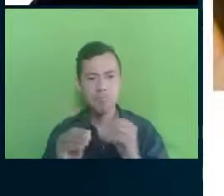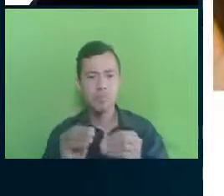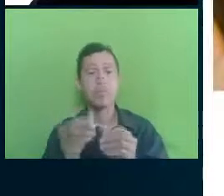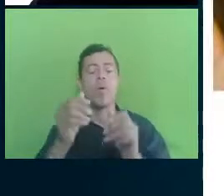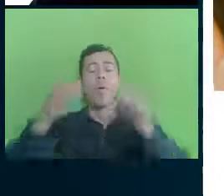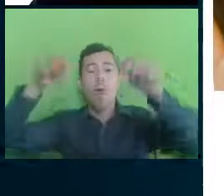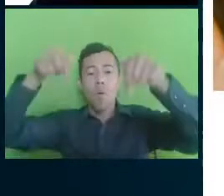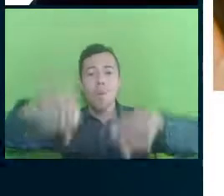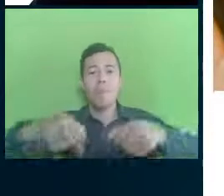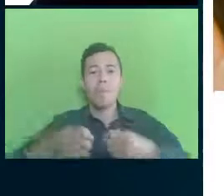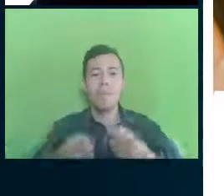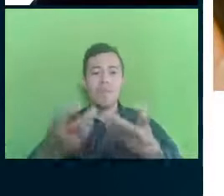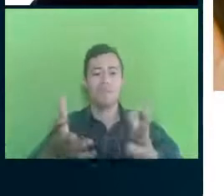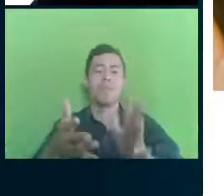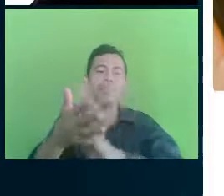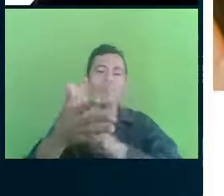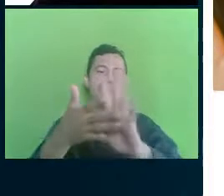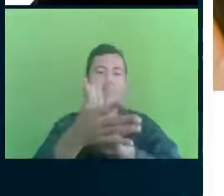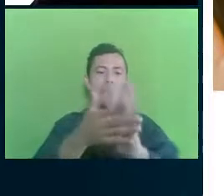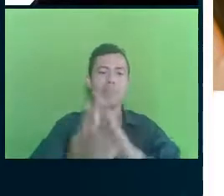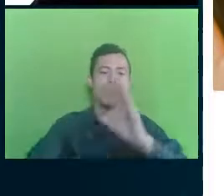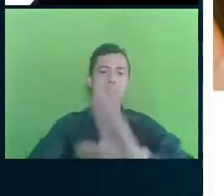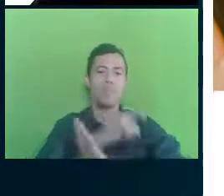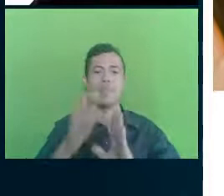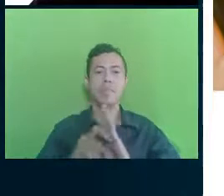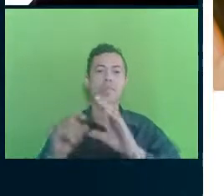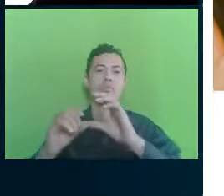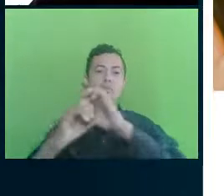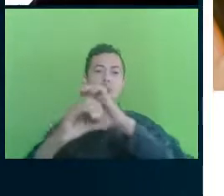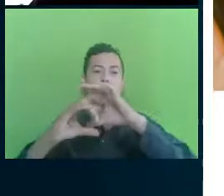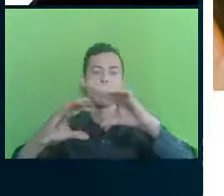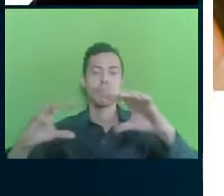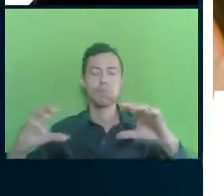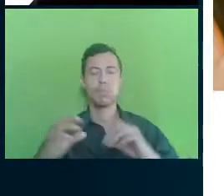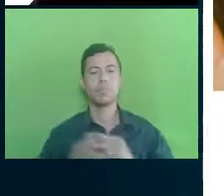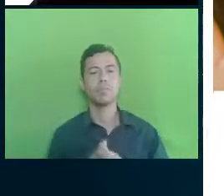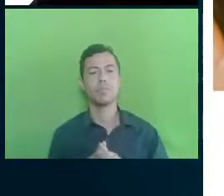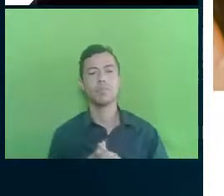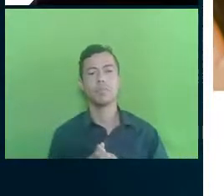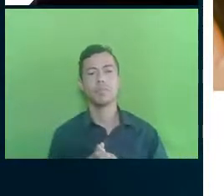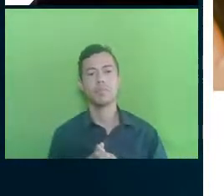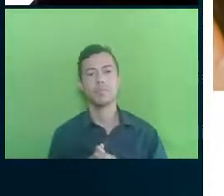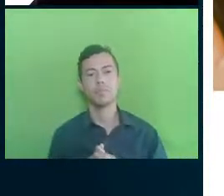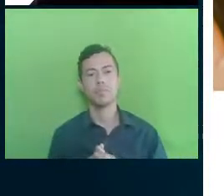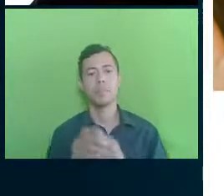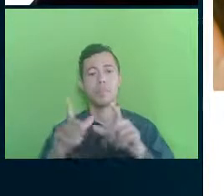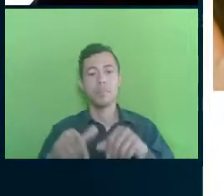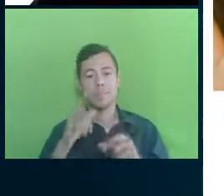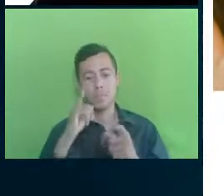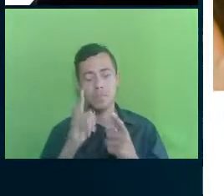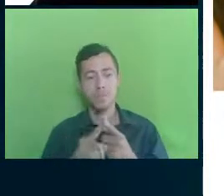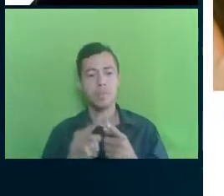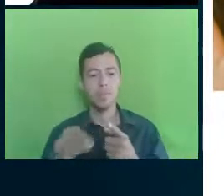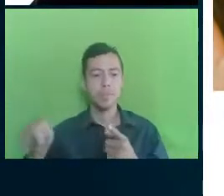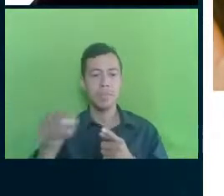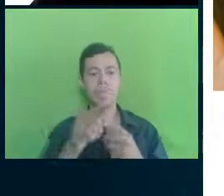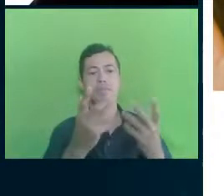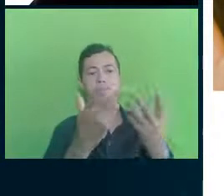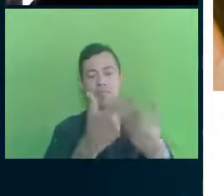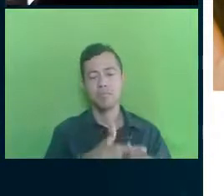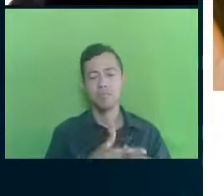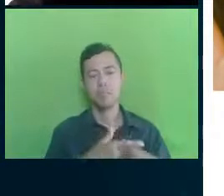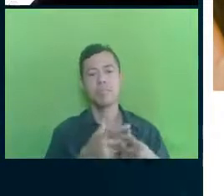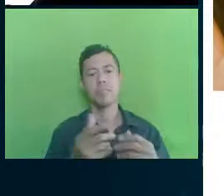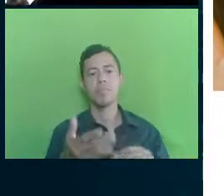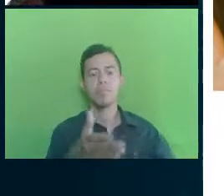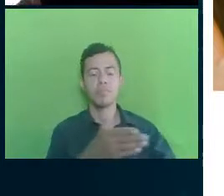día vive, por decirlo así, en la nube como tal. Y obviamente, pues a través de las diferentes industrias, como les